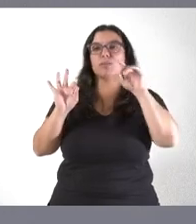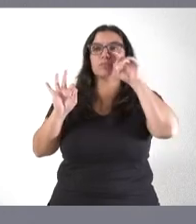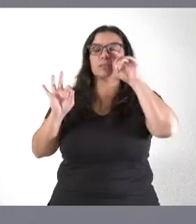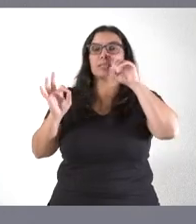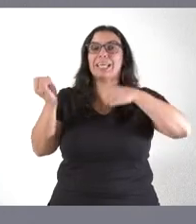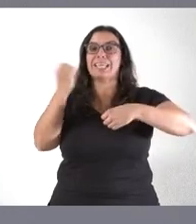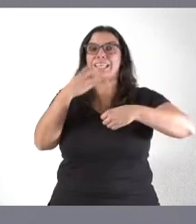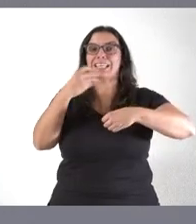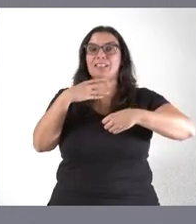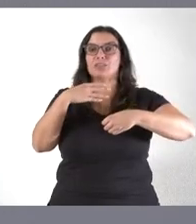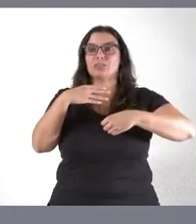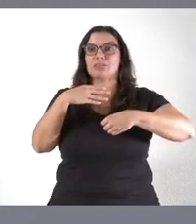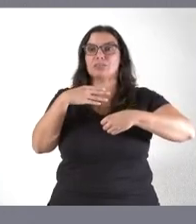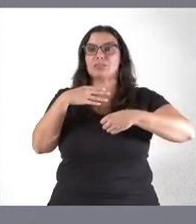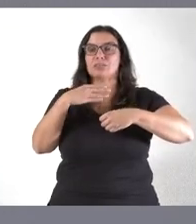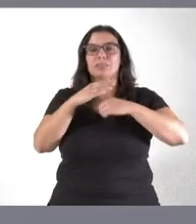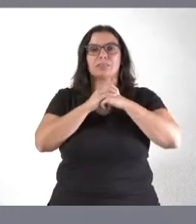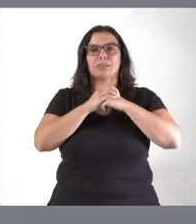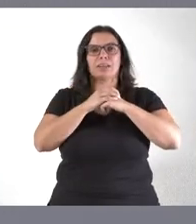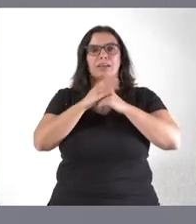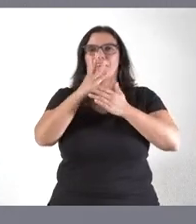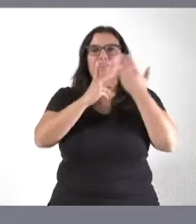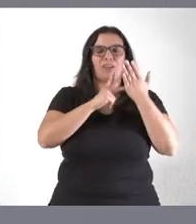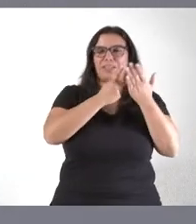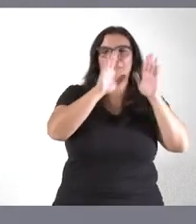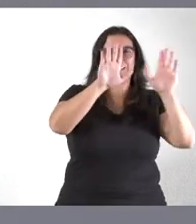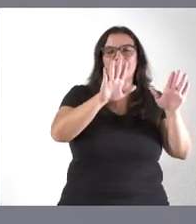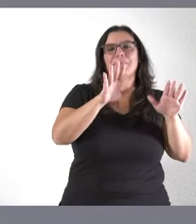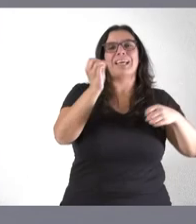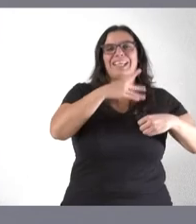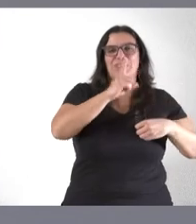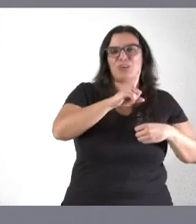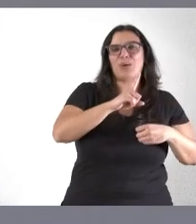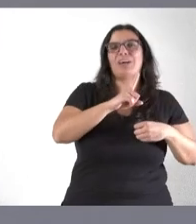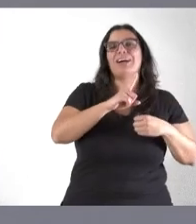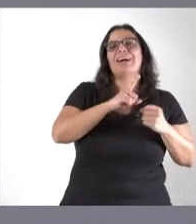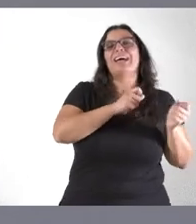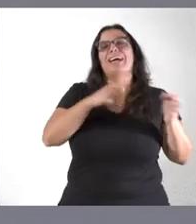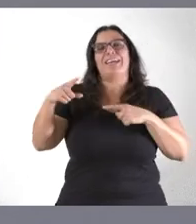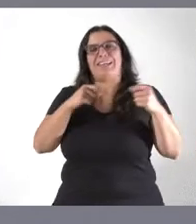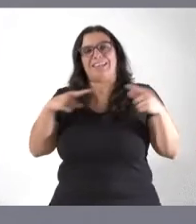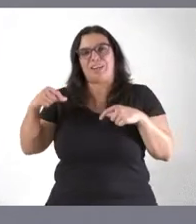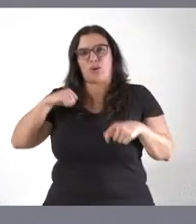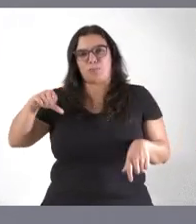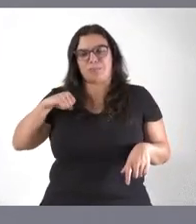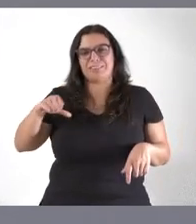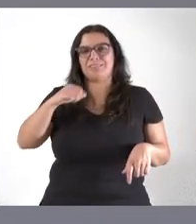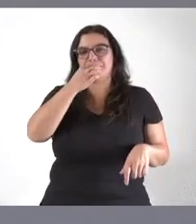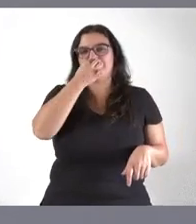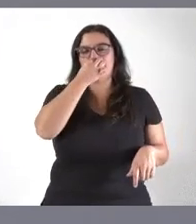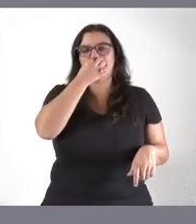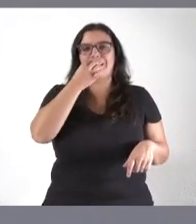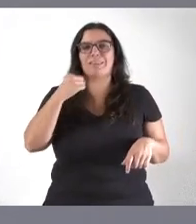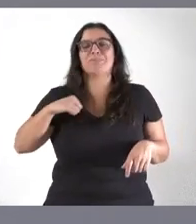hospitalarios del techo de gasto nos que tengamos ingresos por kobees que como les digo los ingresos del fondo covi